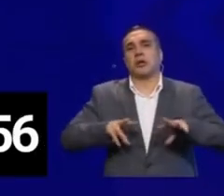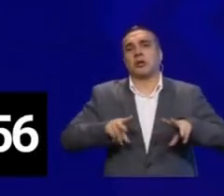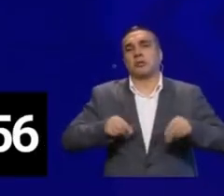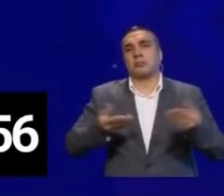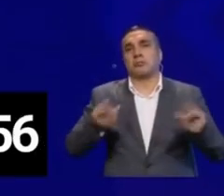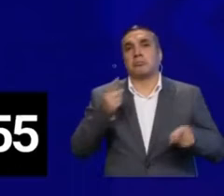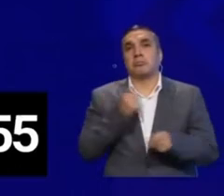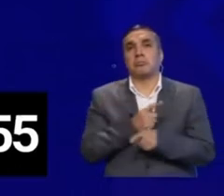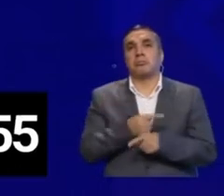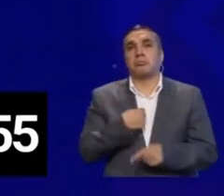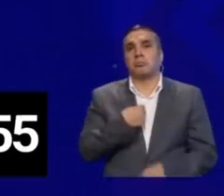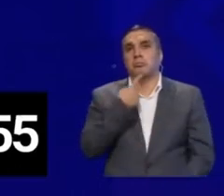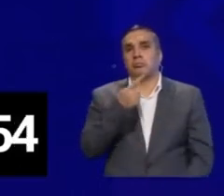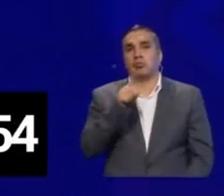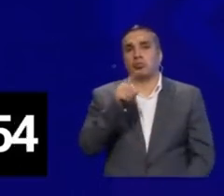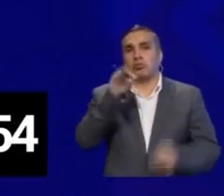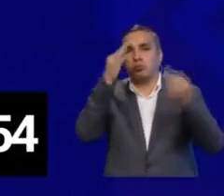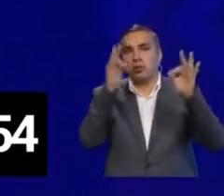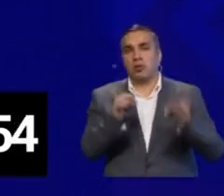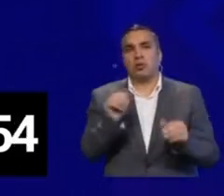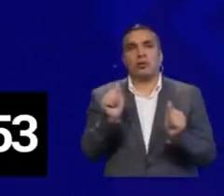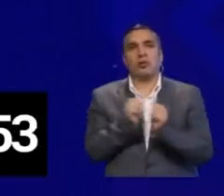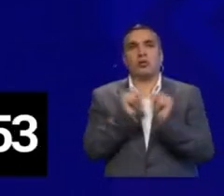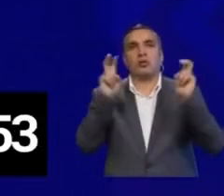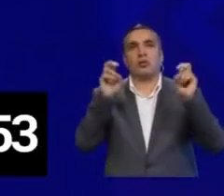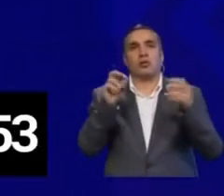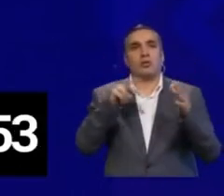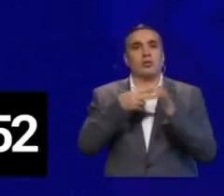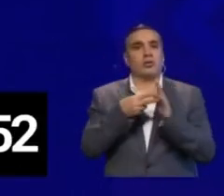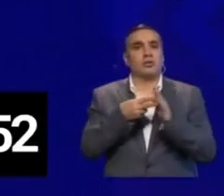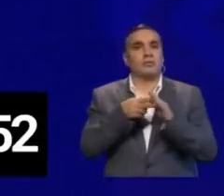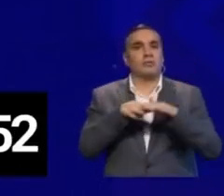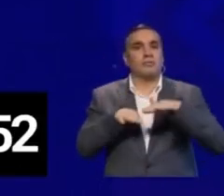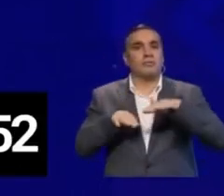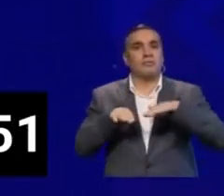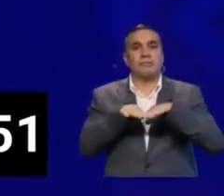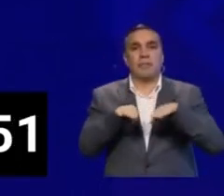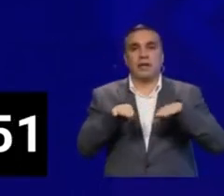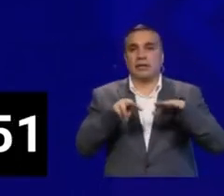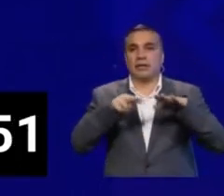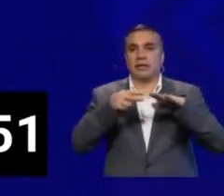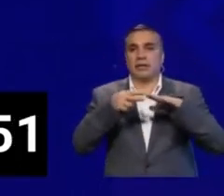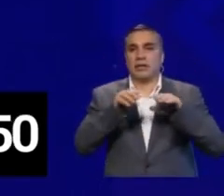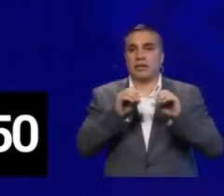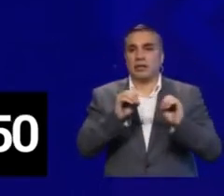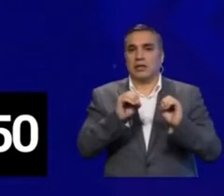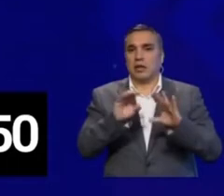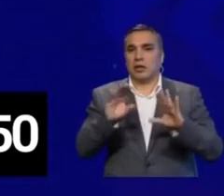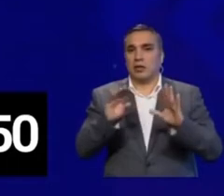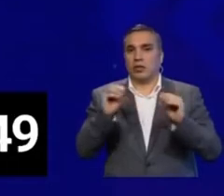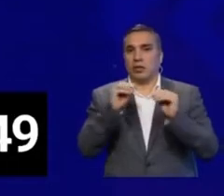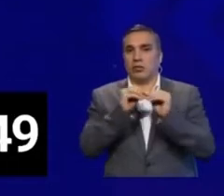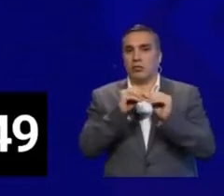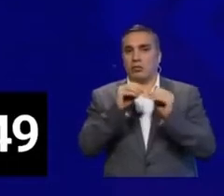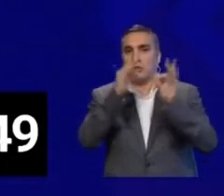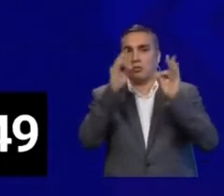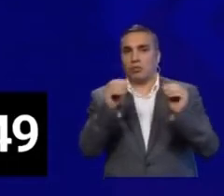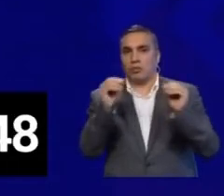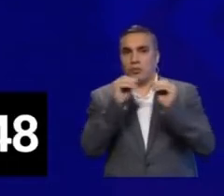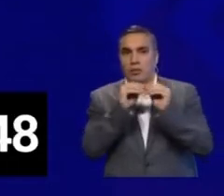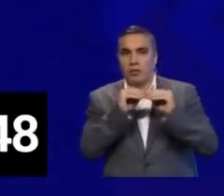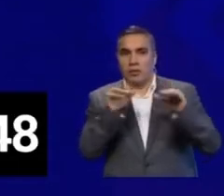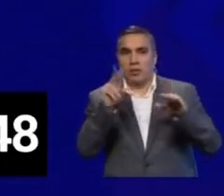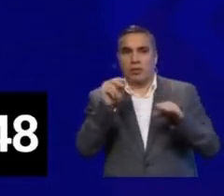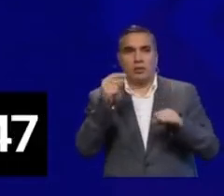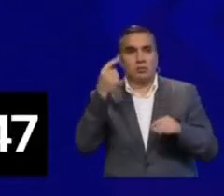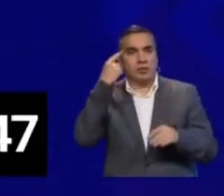hablo de un presupuesto con base cero, es decir, presupuestando nuevamente, no